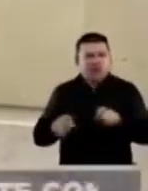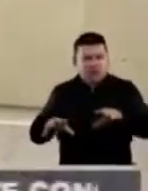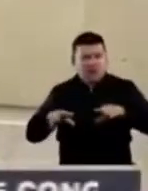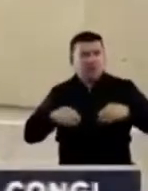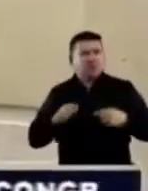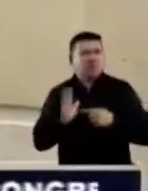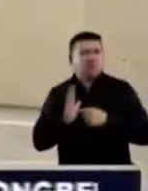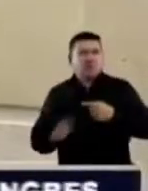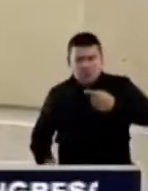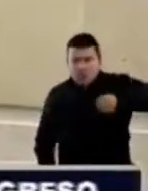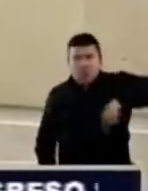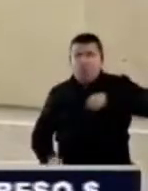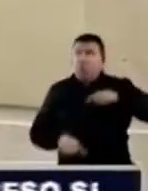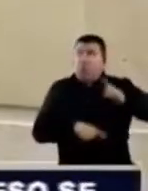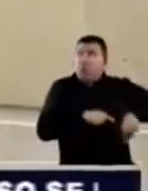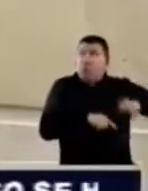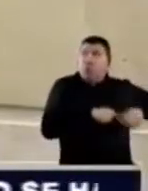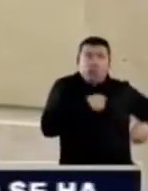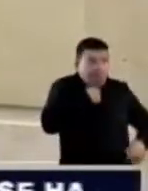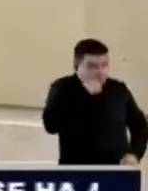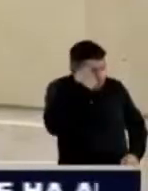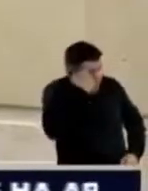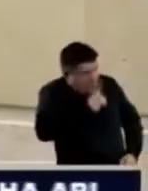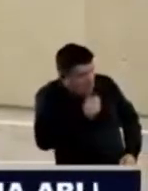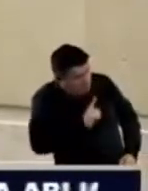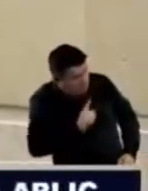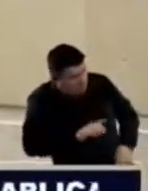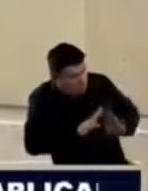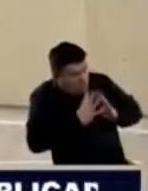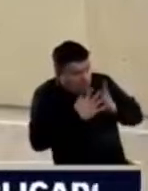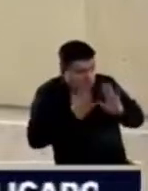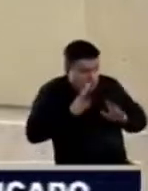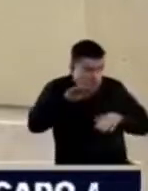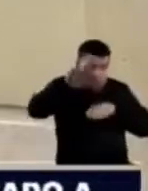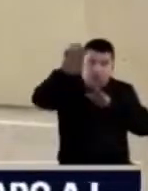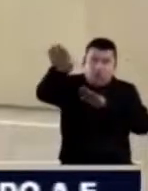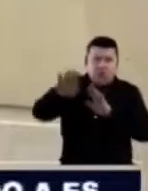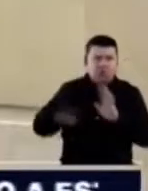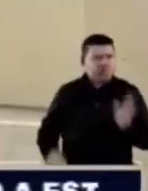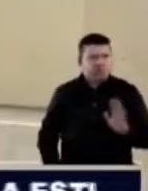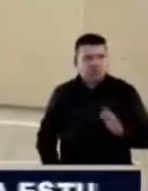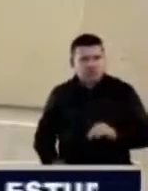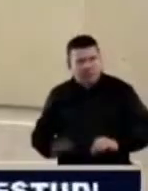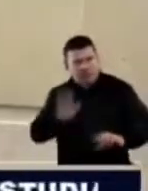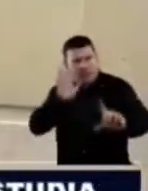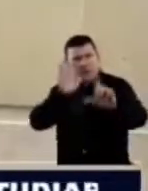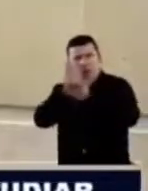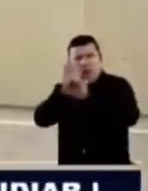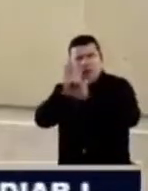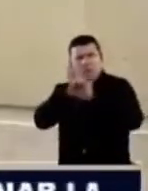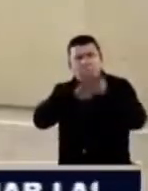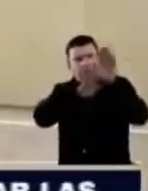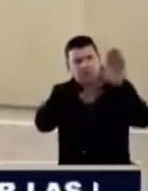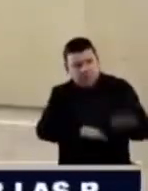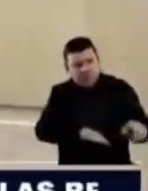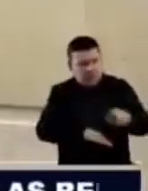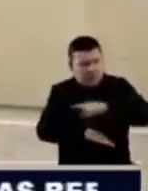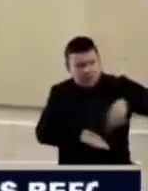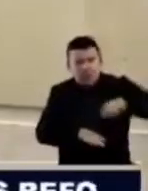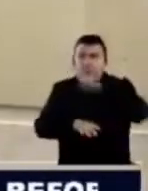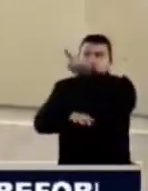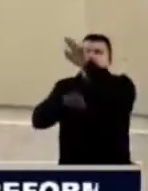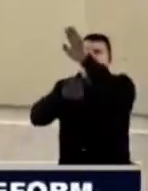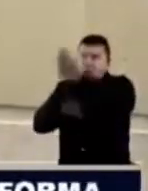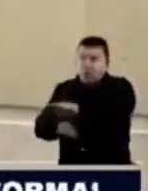que esa tal democracia que se promulga desde las esferas